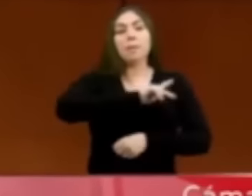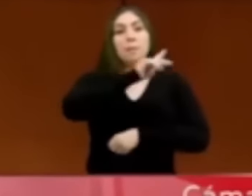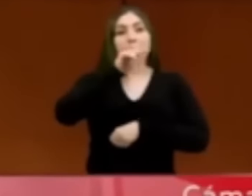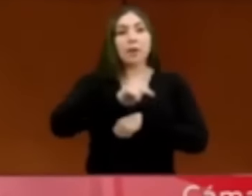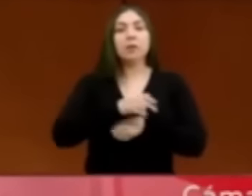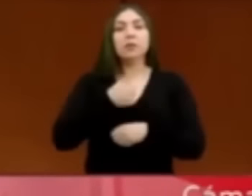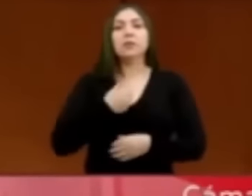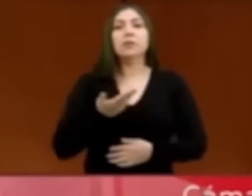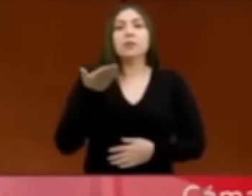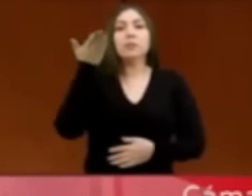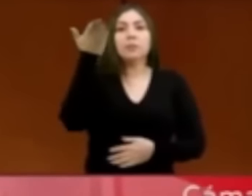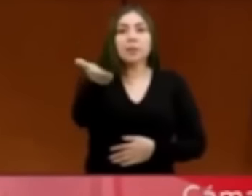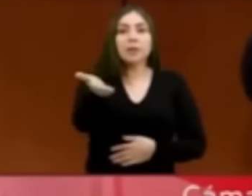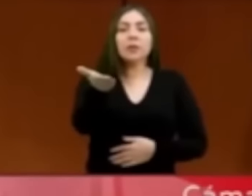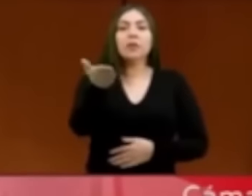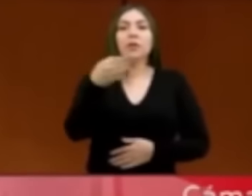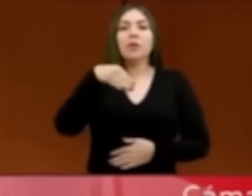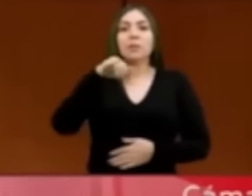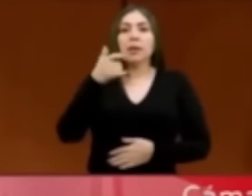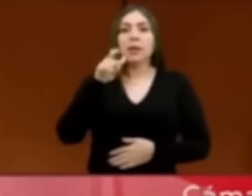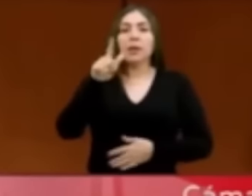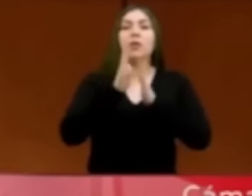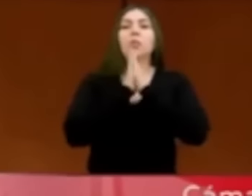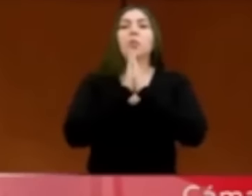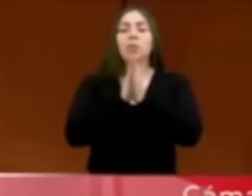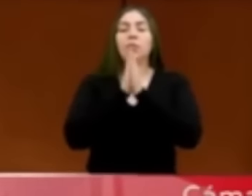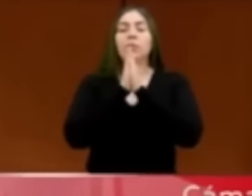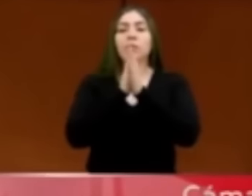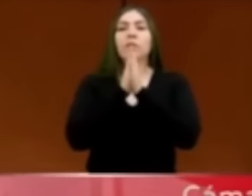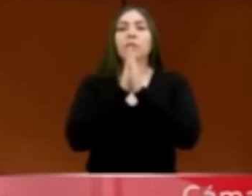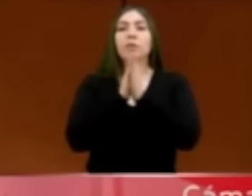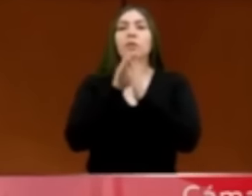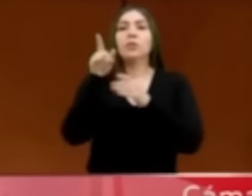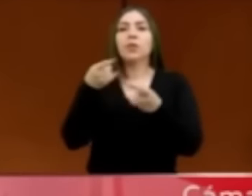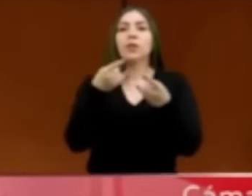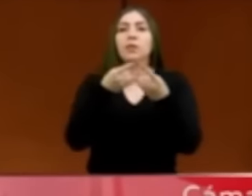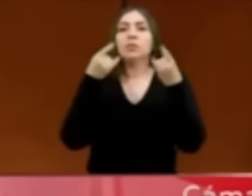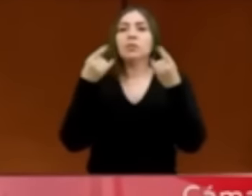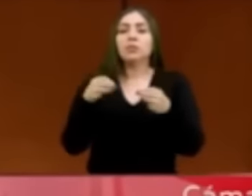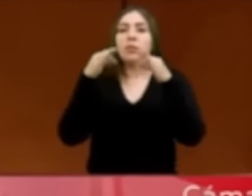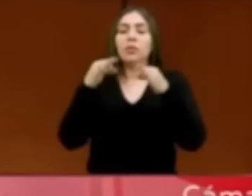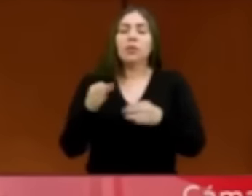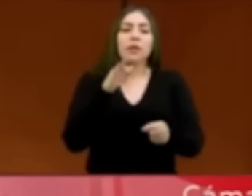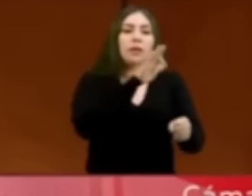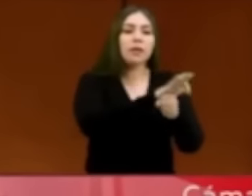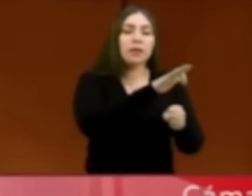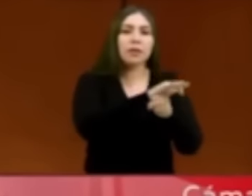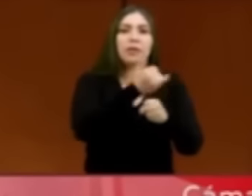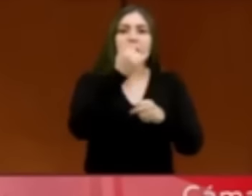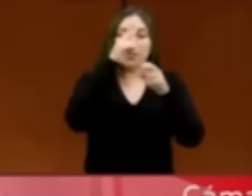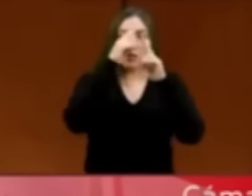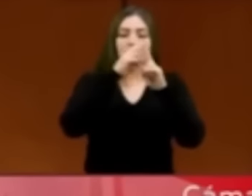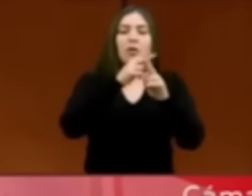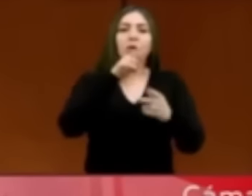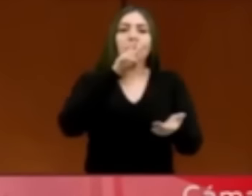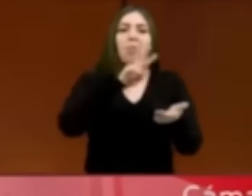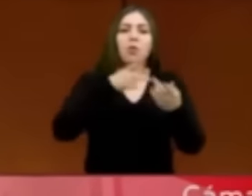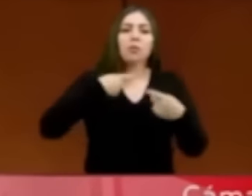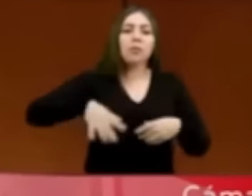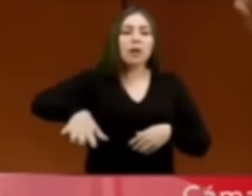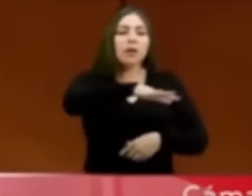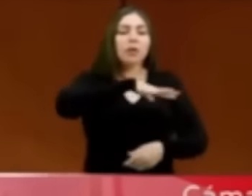pido, Miguel, que te pongas del lado correcto de la historia y que honres los votos que lo hicieron